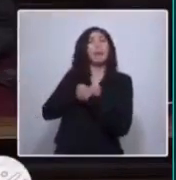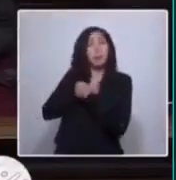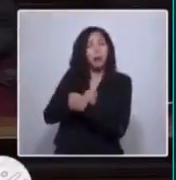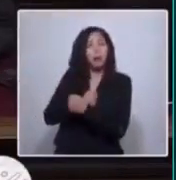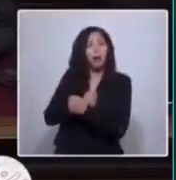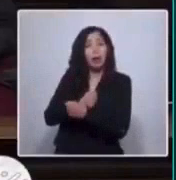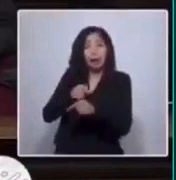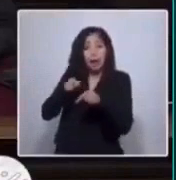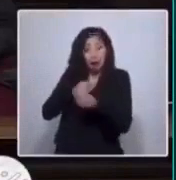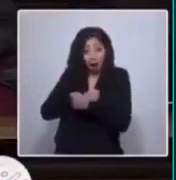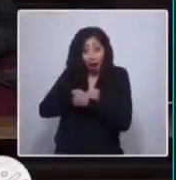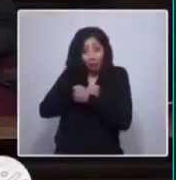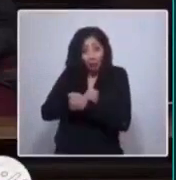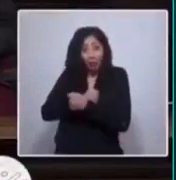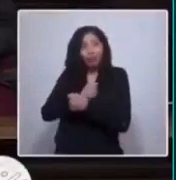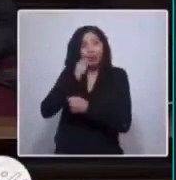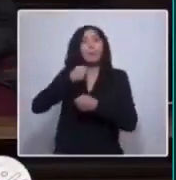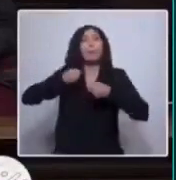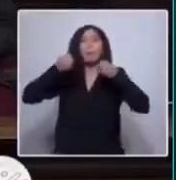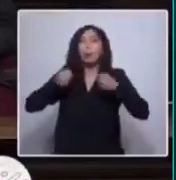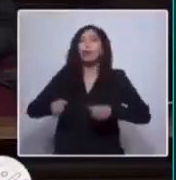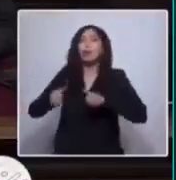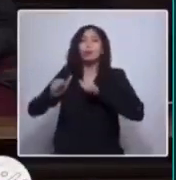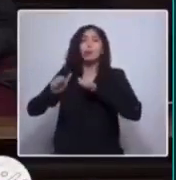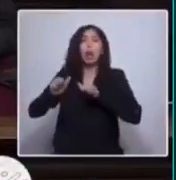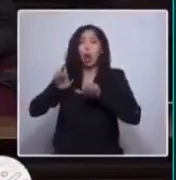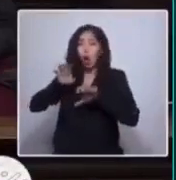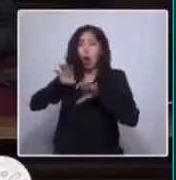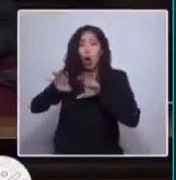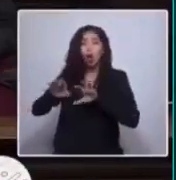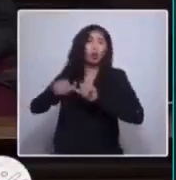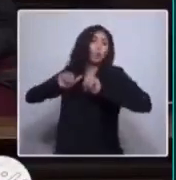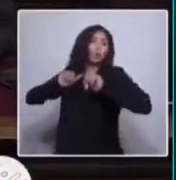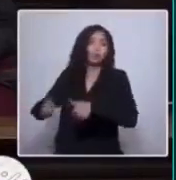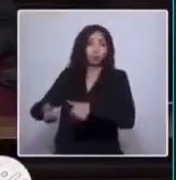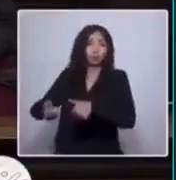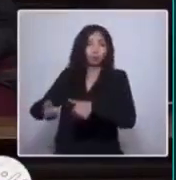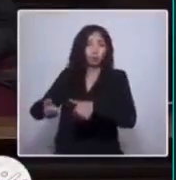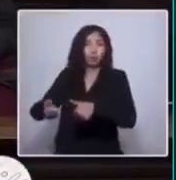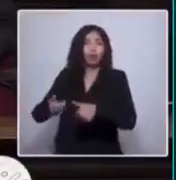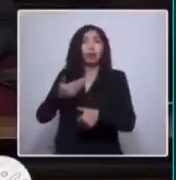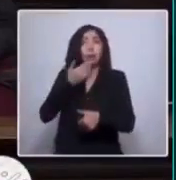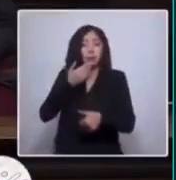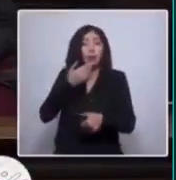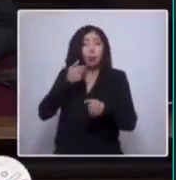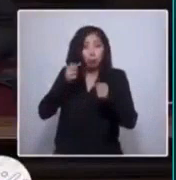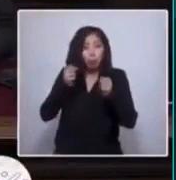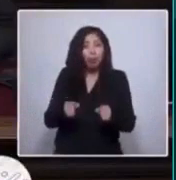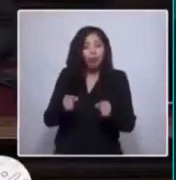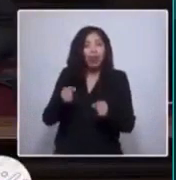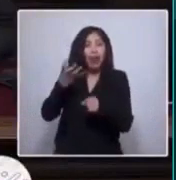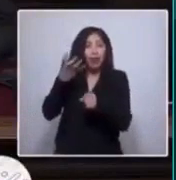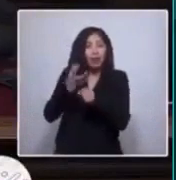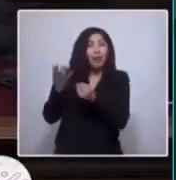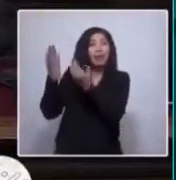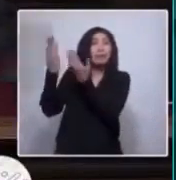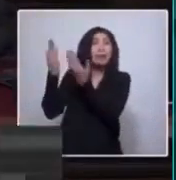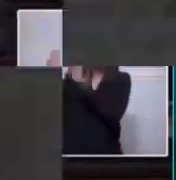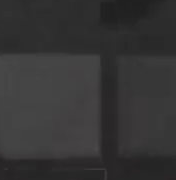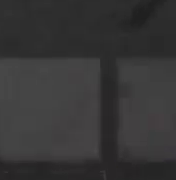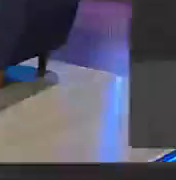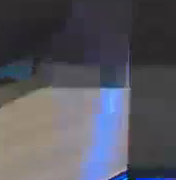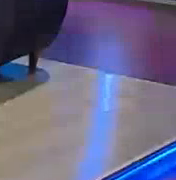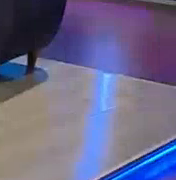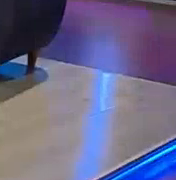complejo organizar una convención? Entonces, por la vía de caricaturizar los discursos y convertir un discurso, que es